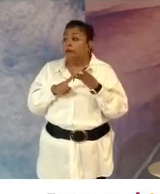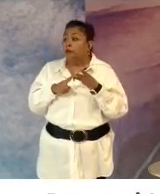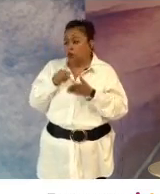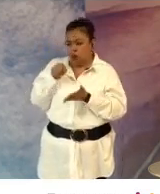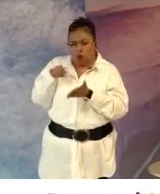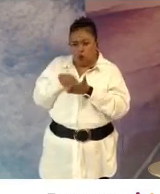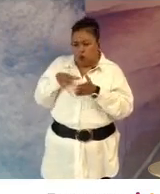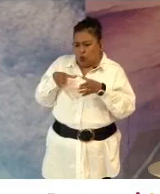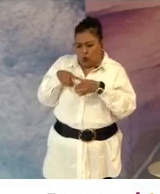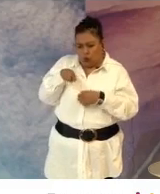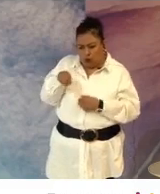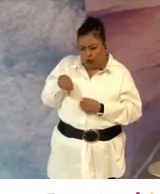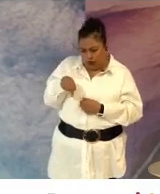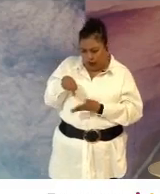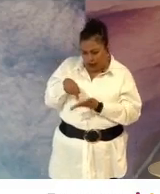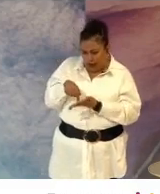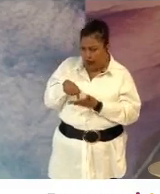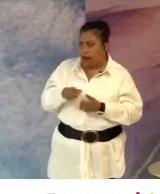local,